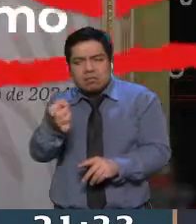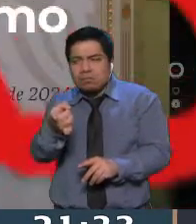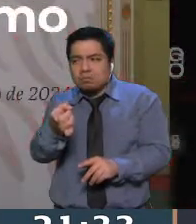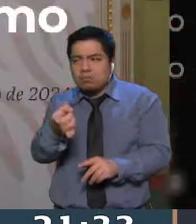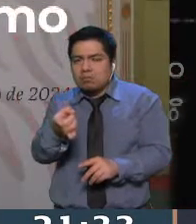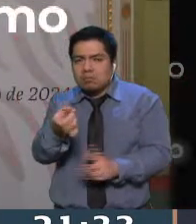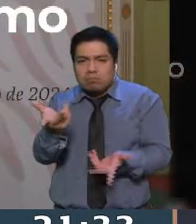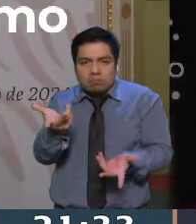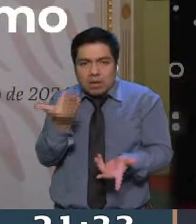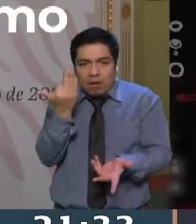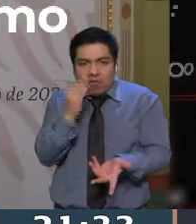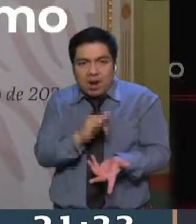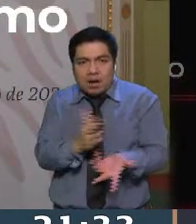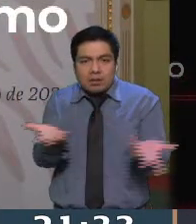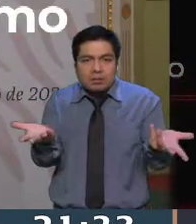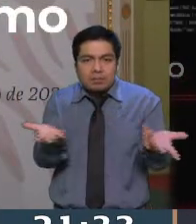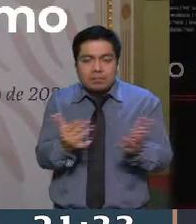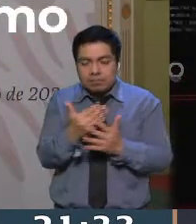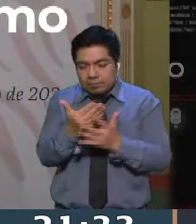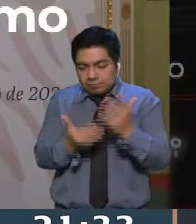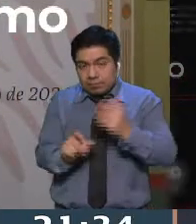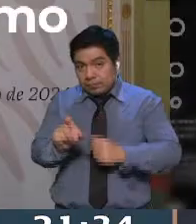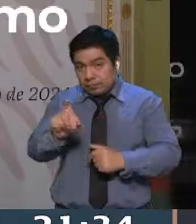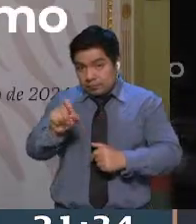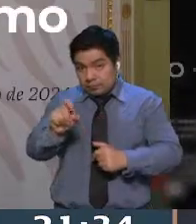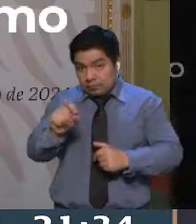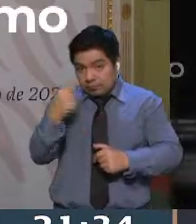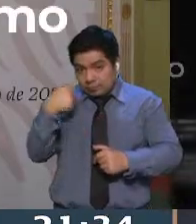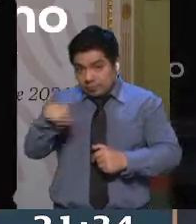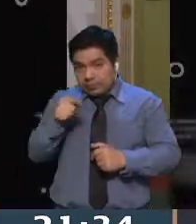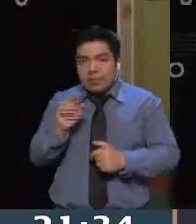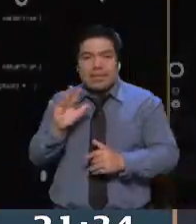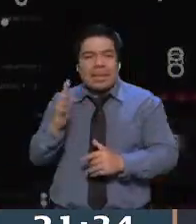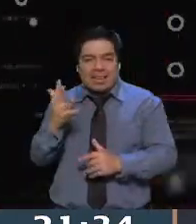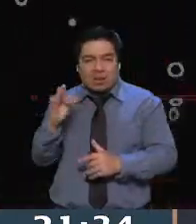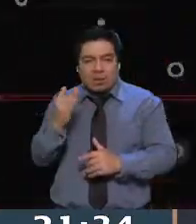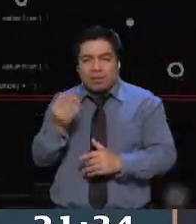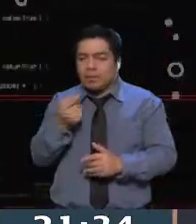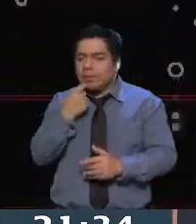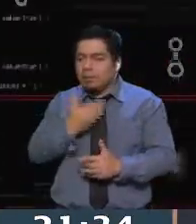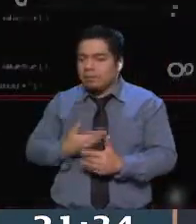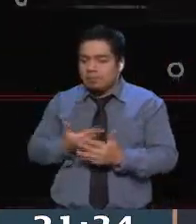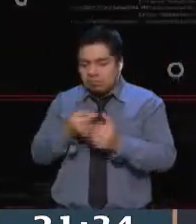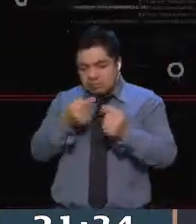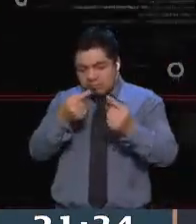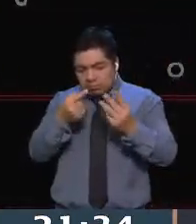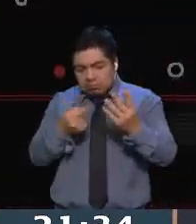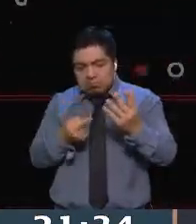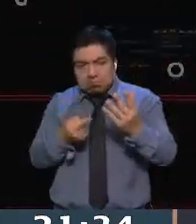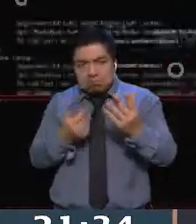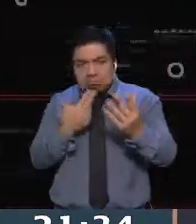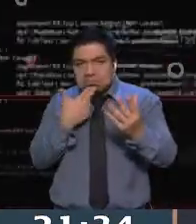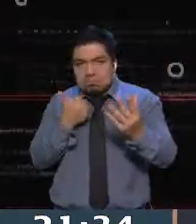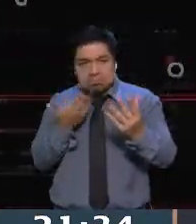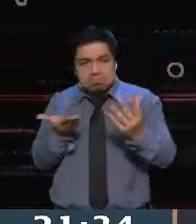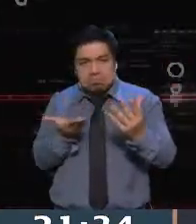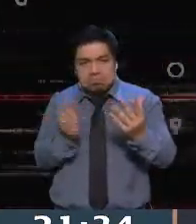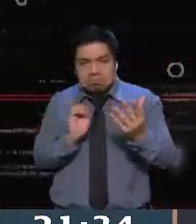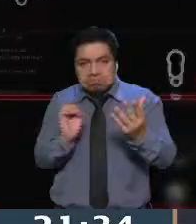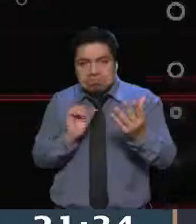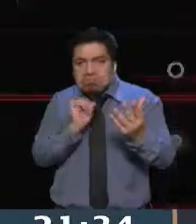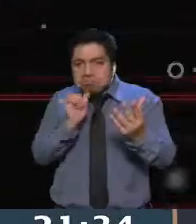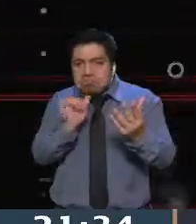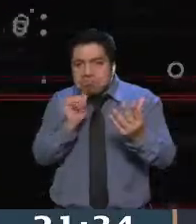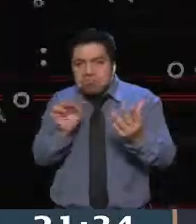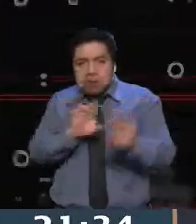cual es falso. Entre las 20 propuestas presentadas por el presidente, no se encuentra ninguna relacionada con la